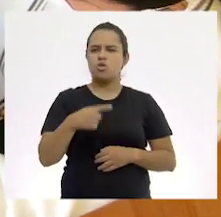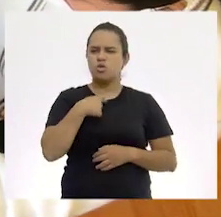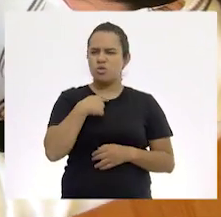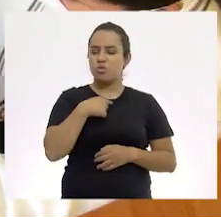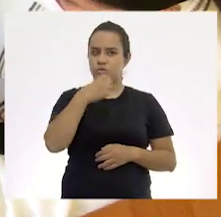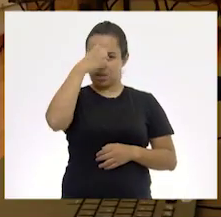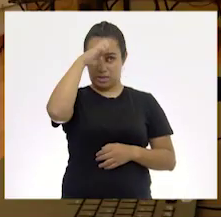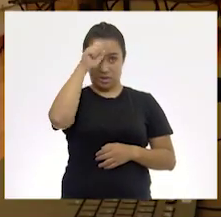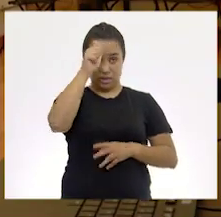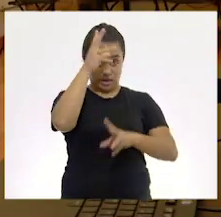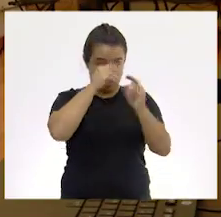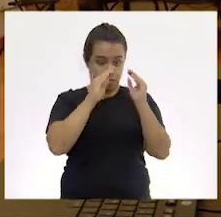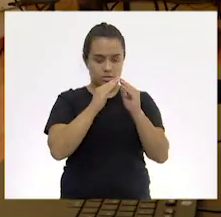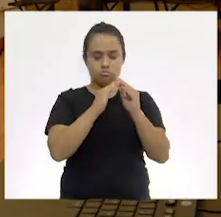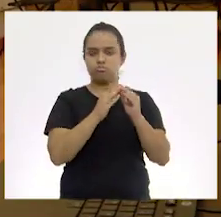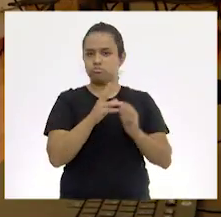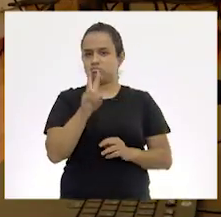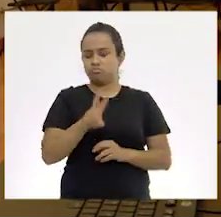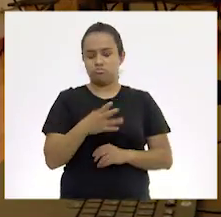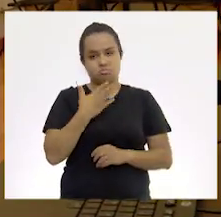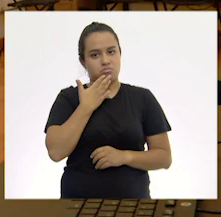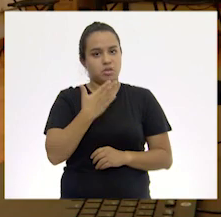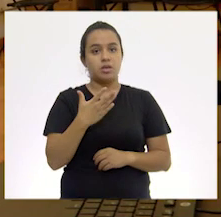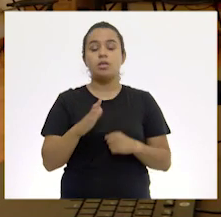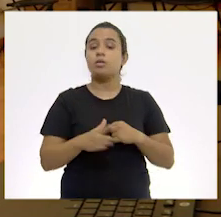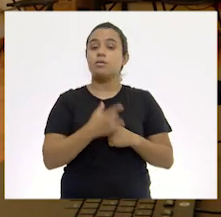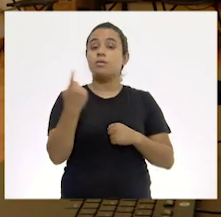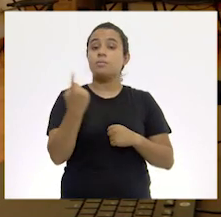Aprende en Casa ha sido buena, porque